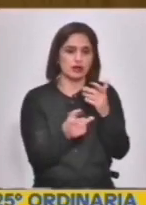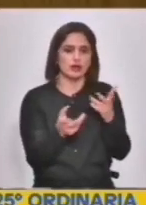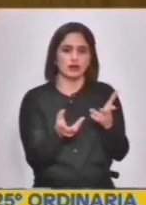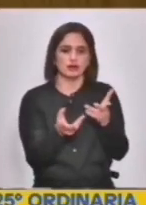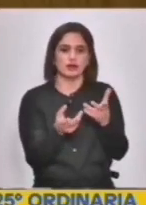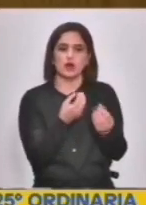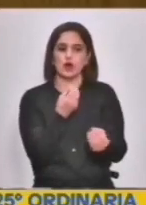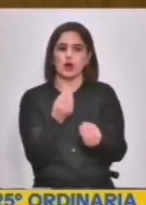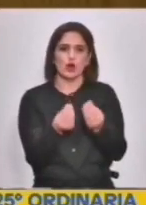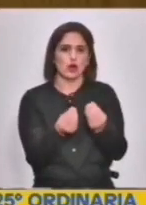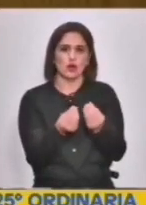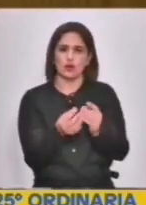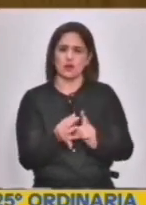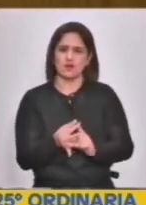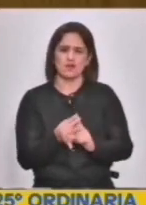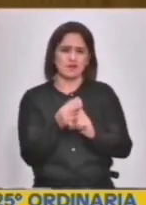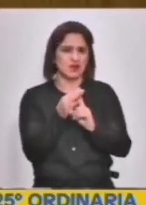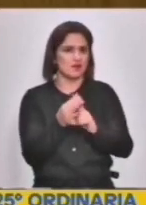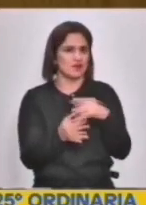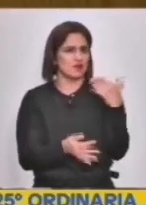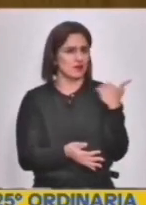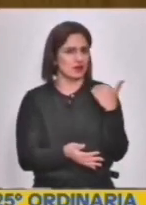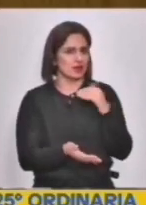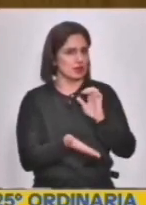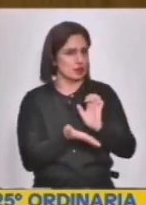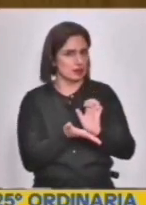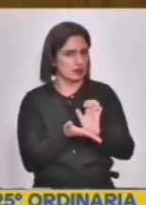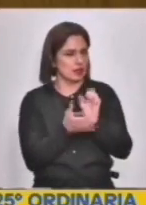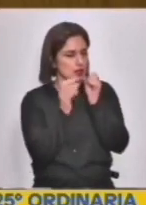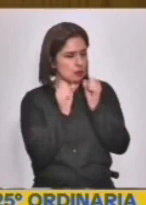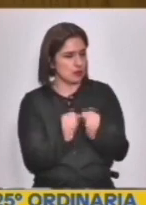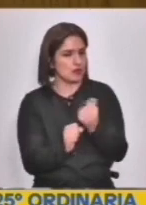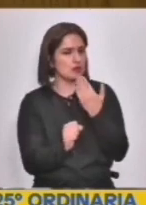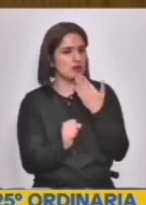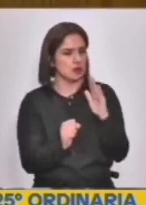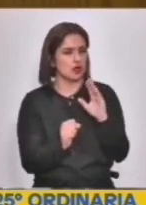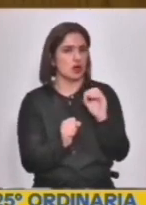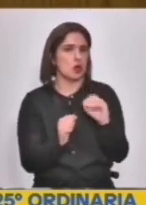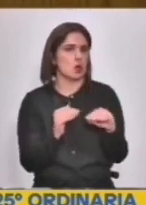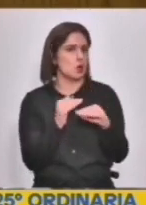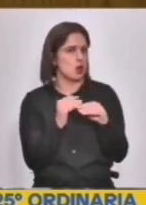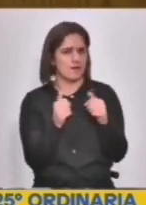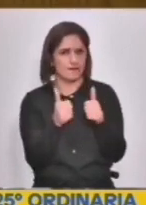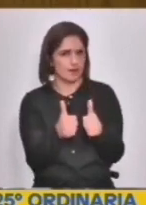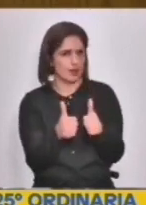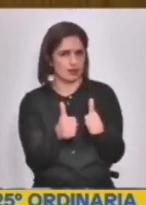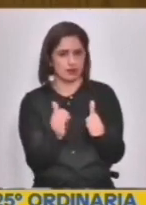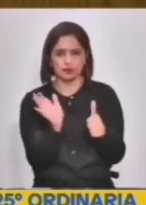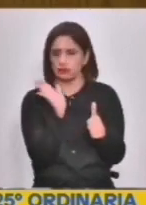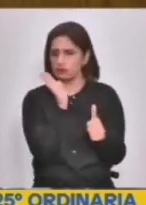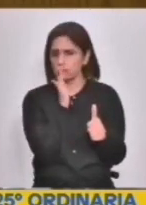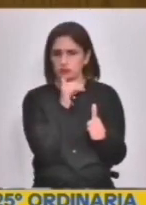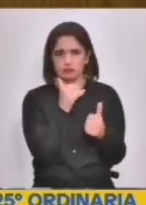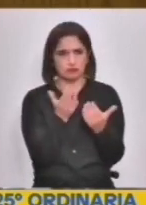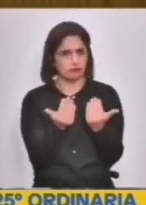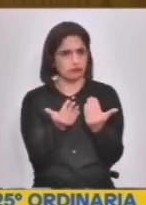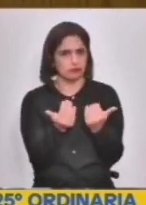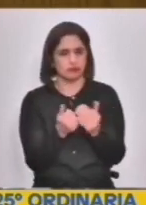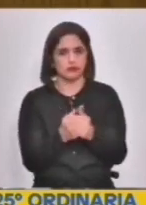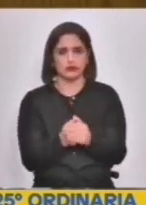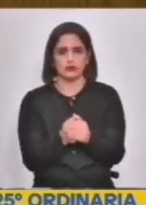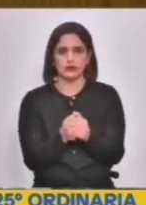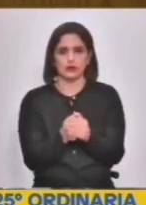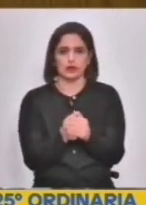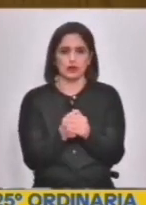que es función primordial del Estado podemos hacer las cosas mejor e igualmente bien sin tener que pasar